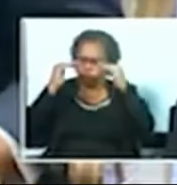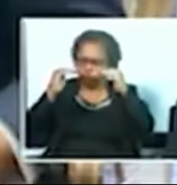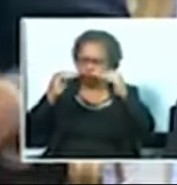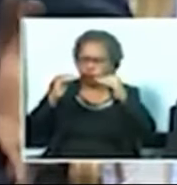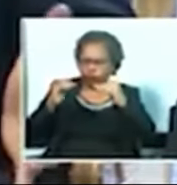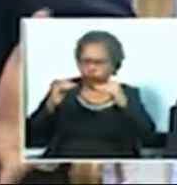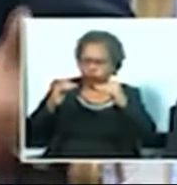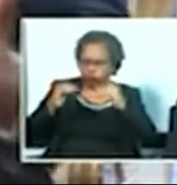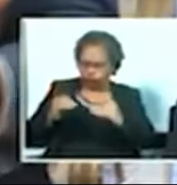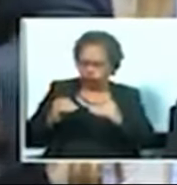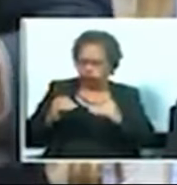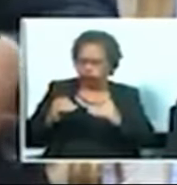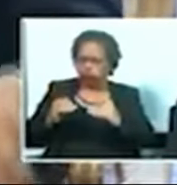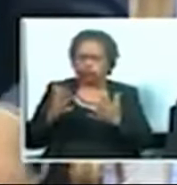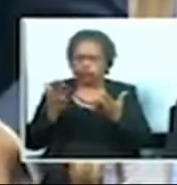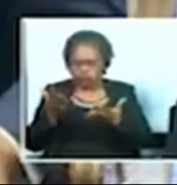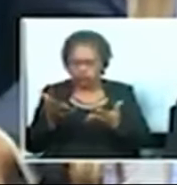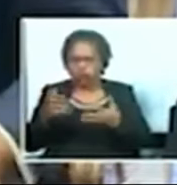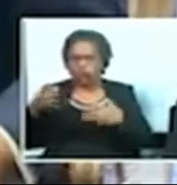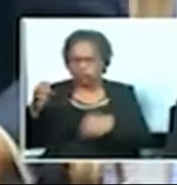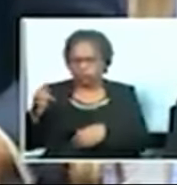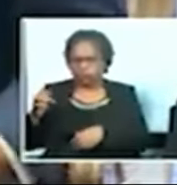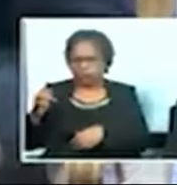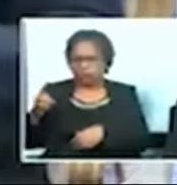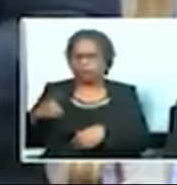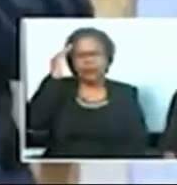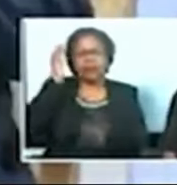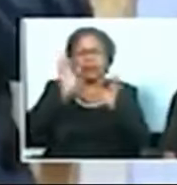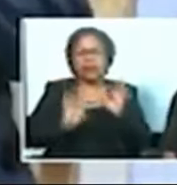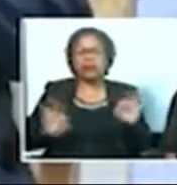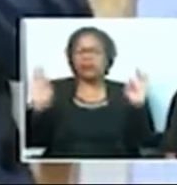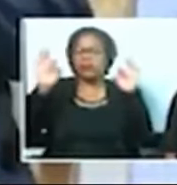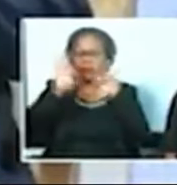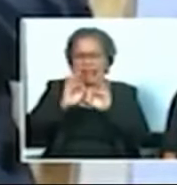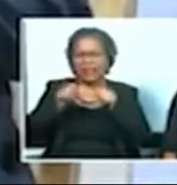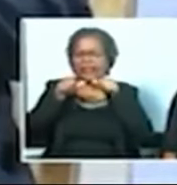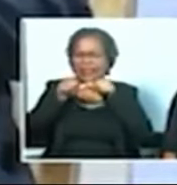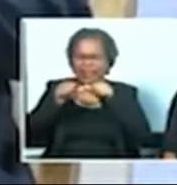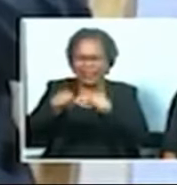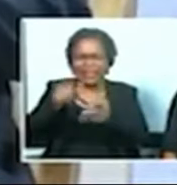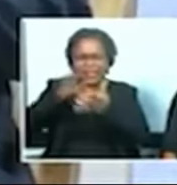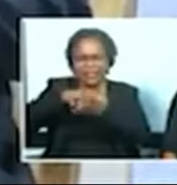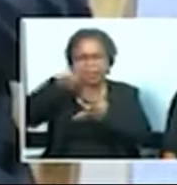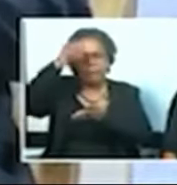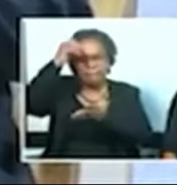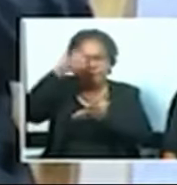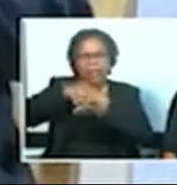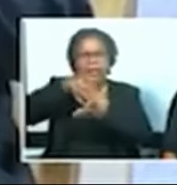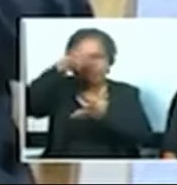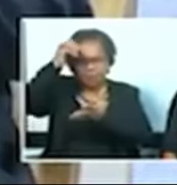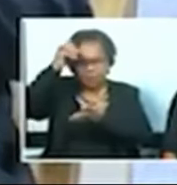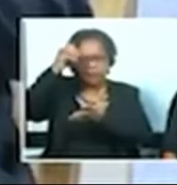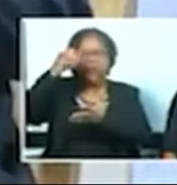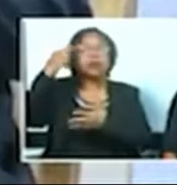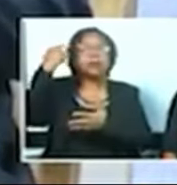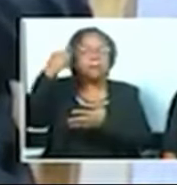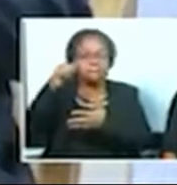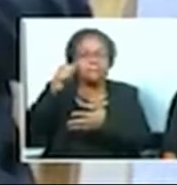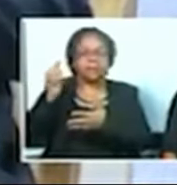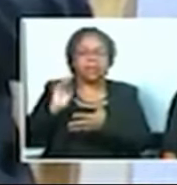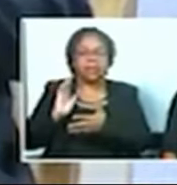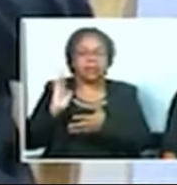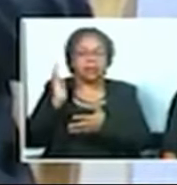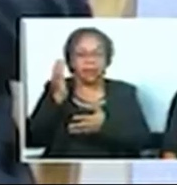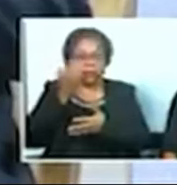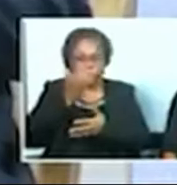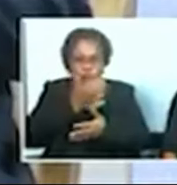Diputados es superior a la del Senado debido a la cantidad de curules. La primera tiene 190 y la segunda 32, es decir